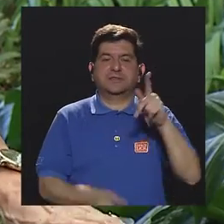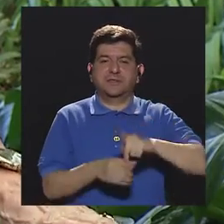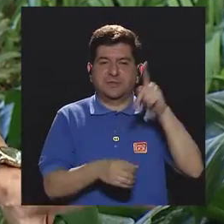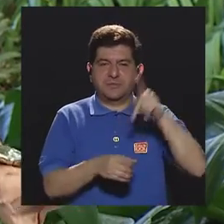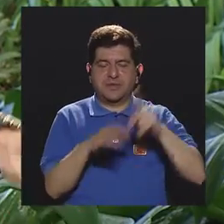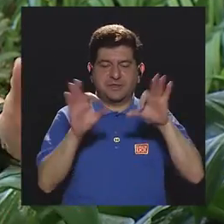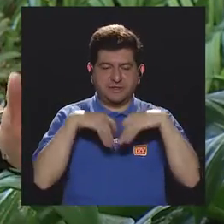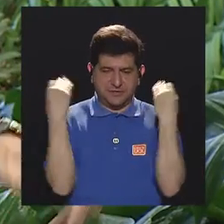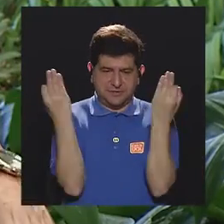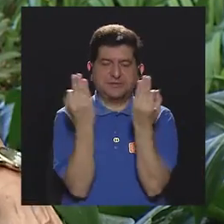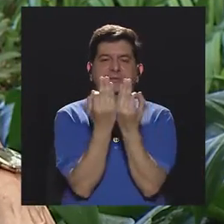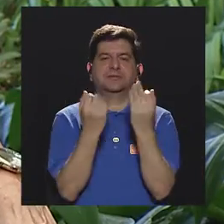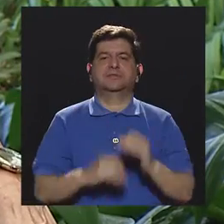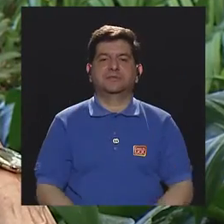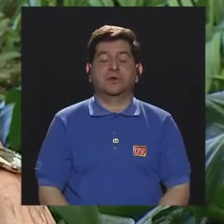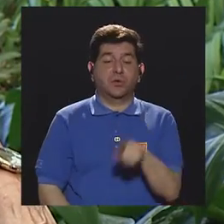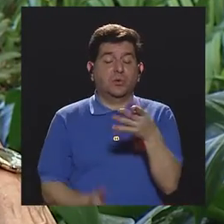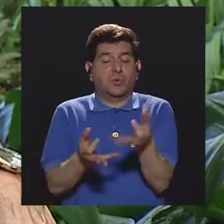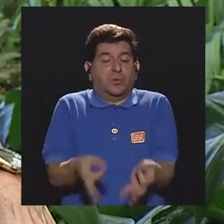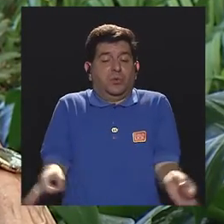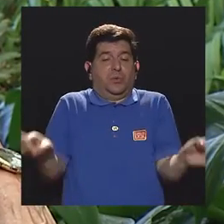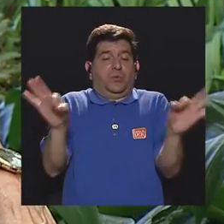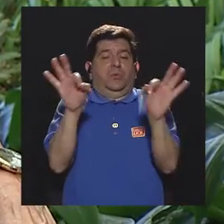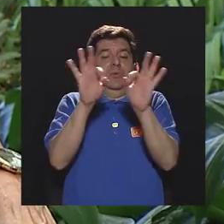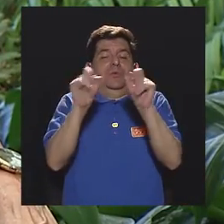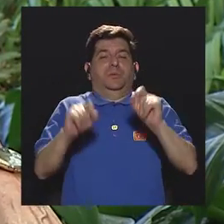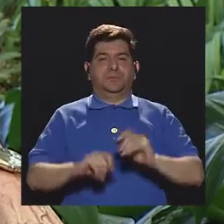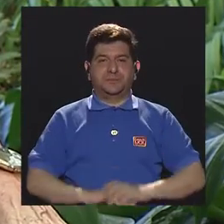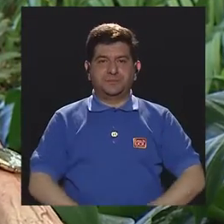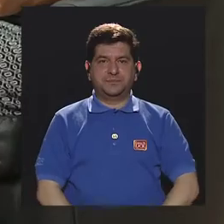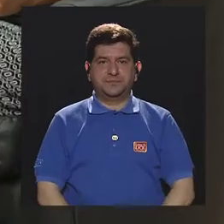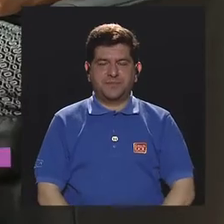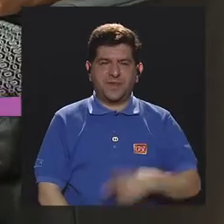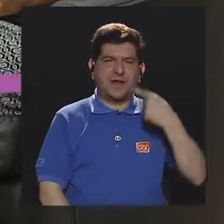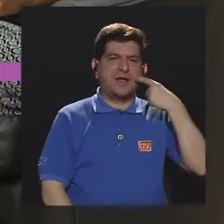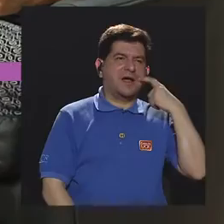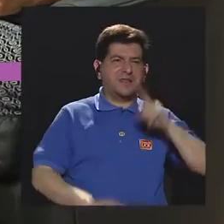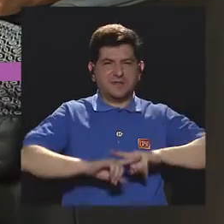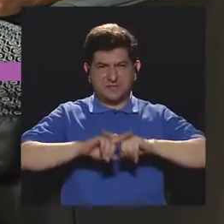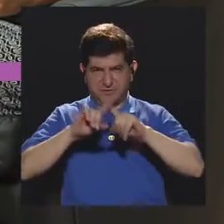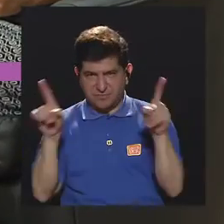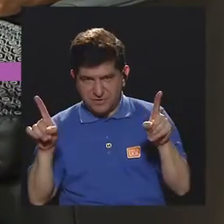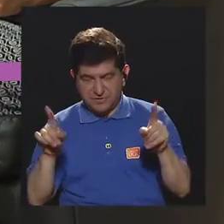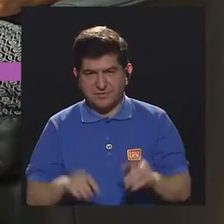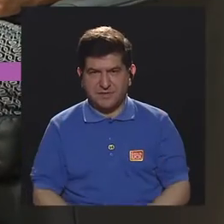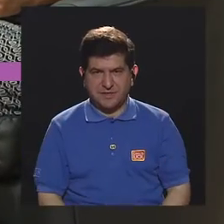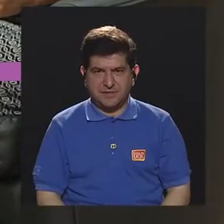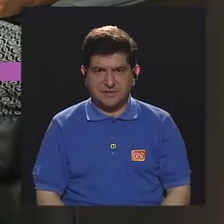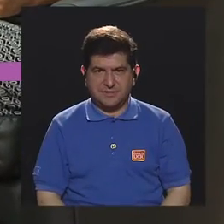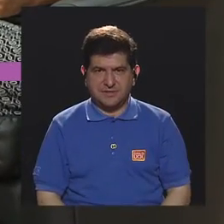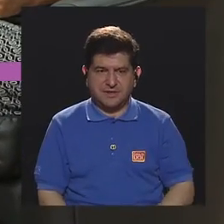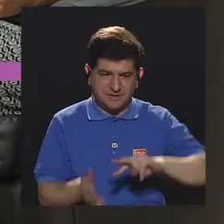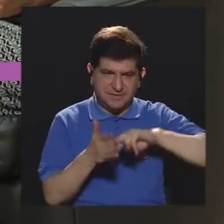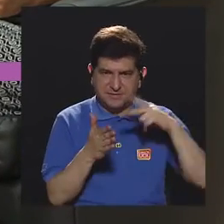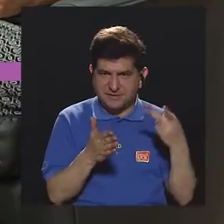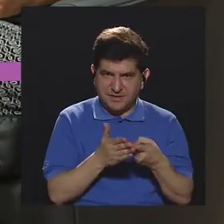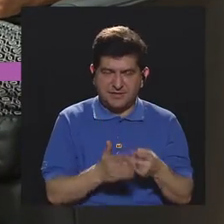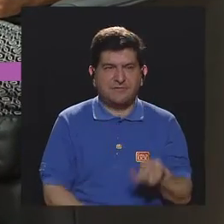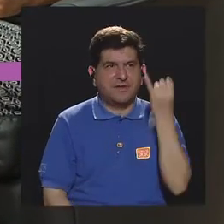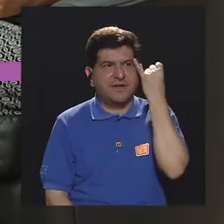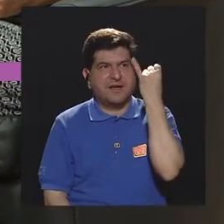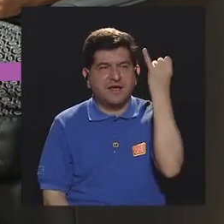y la participación familiar, que es sumamente importante. ¿La adicción es diferente en términos